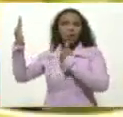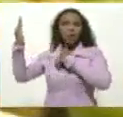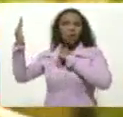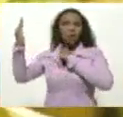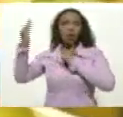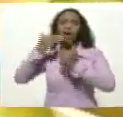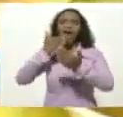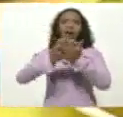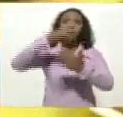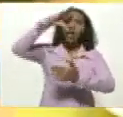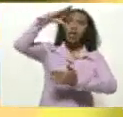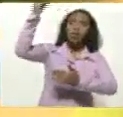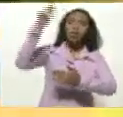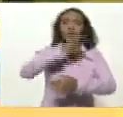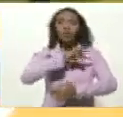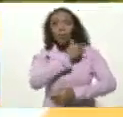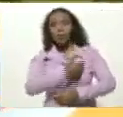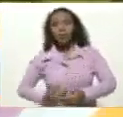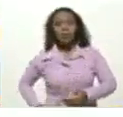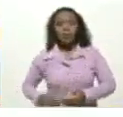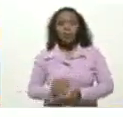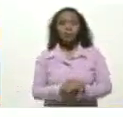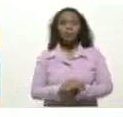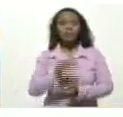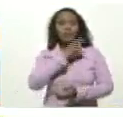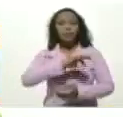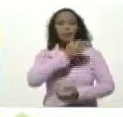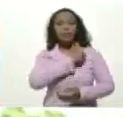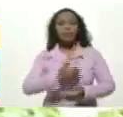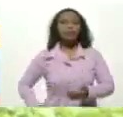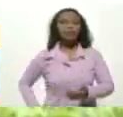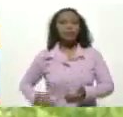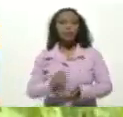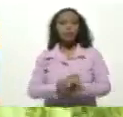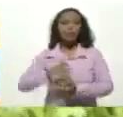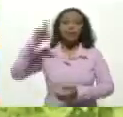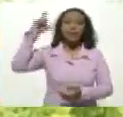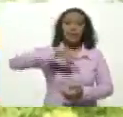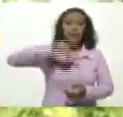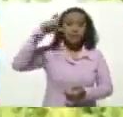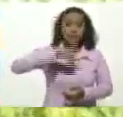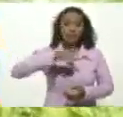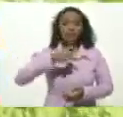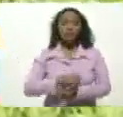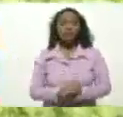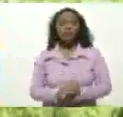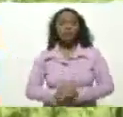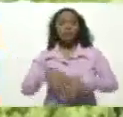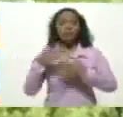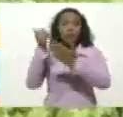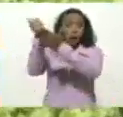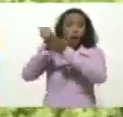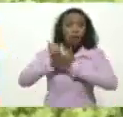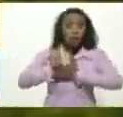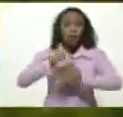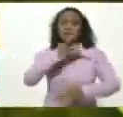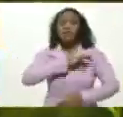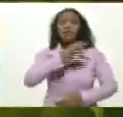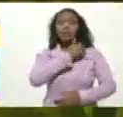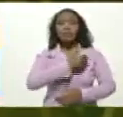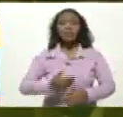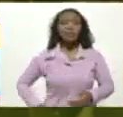Dios, señor presidente. Señor presidente, necesitamos que nos ayude, señor